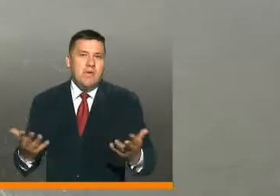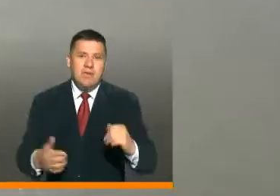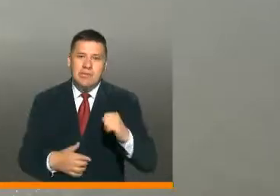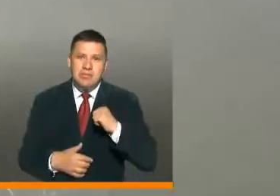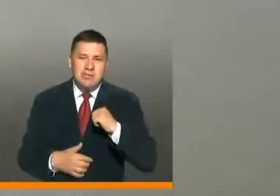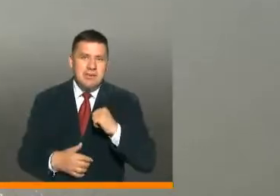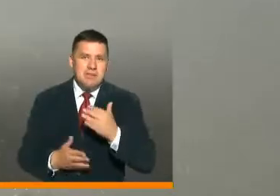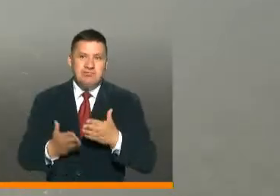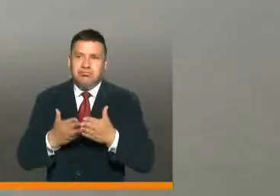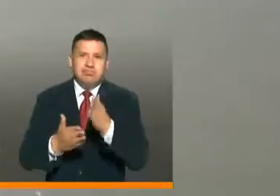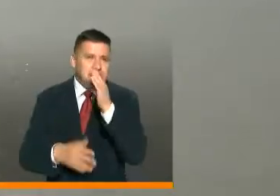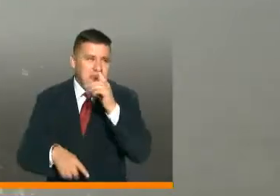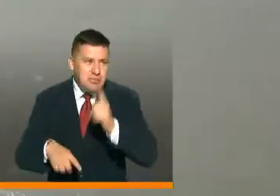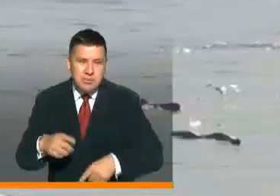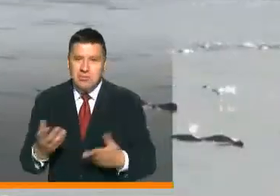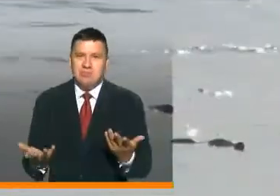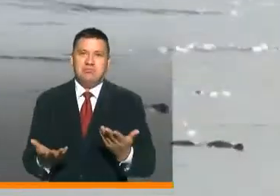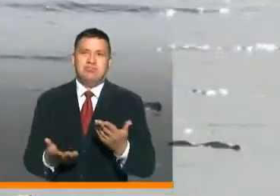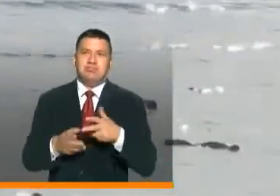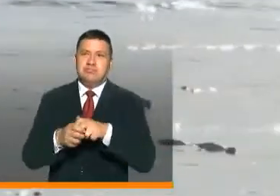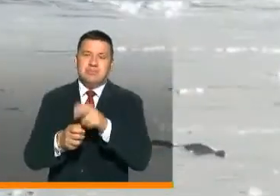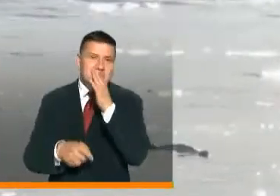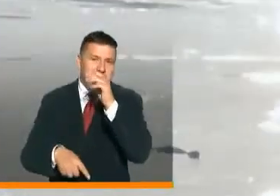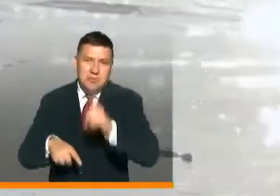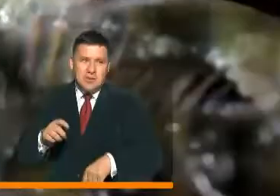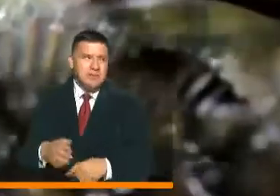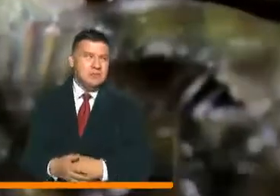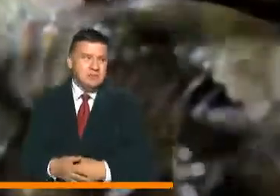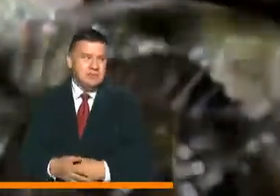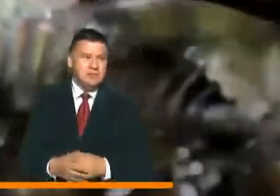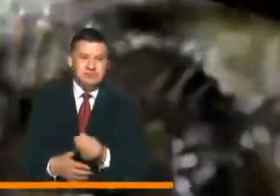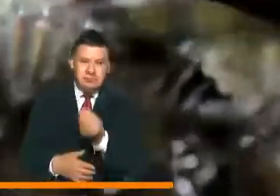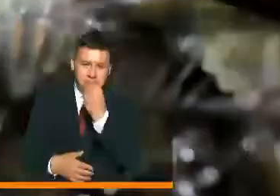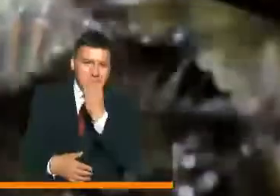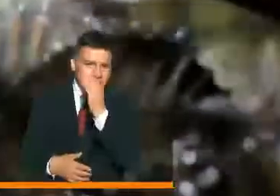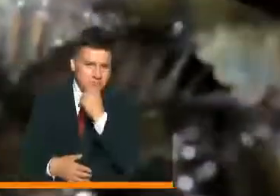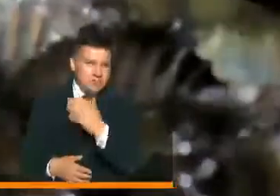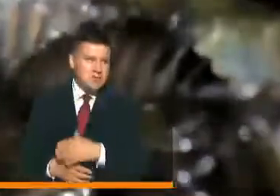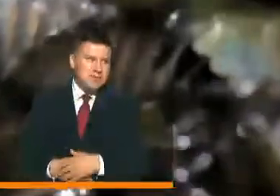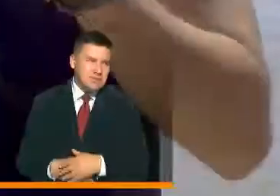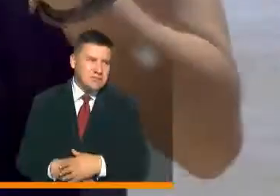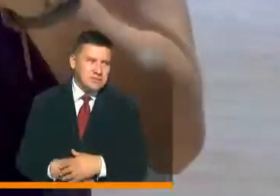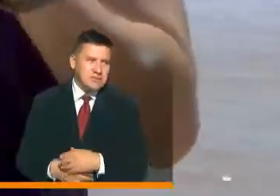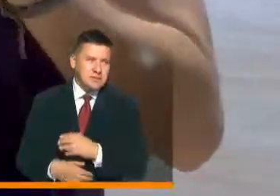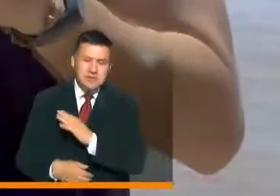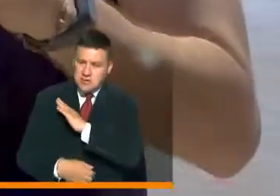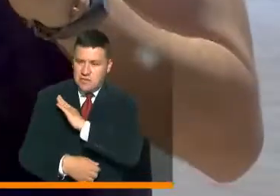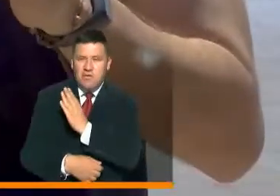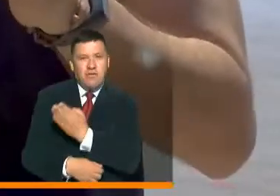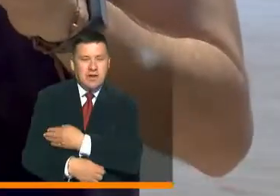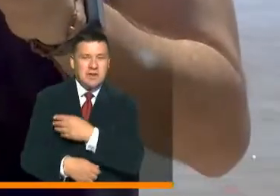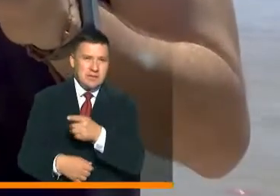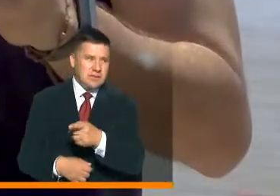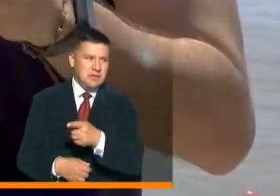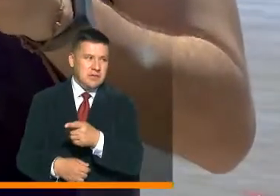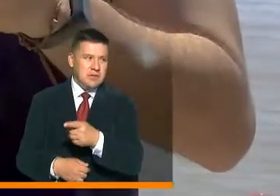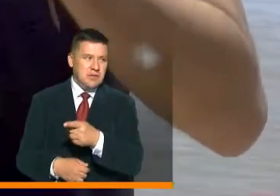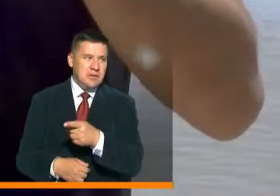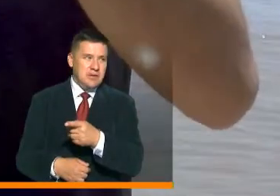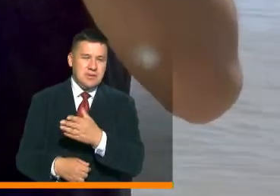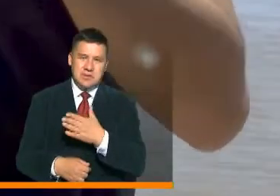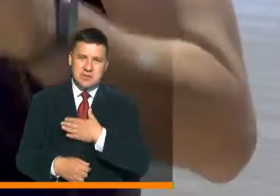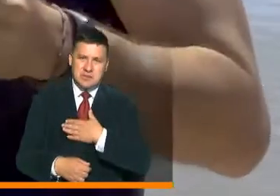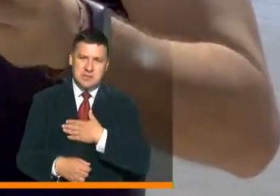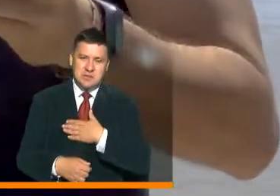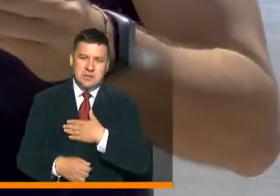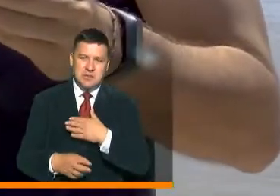tendremos navegabilidad, no tendremos transporte y mucho menos tendremos alimento. Entonces, ese potencial que tiene nuestra